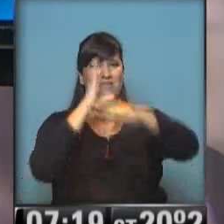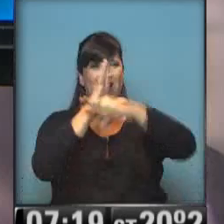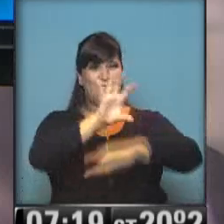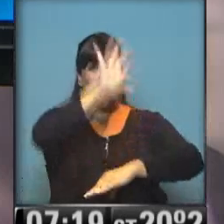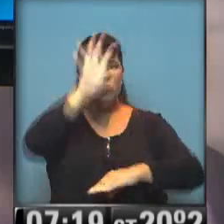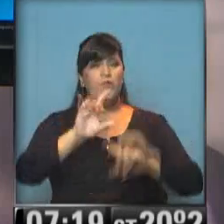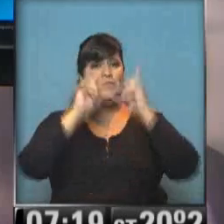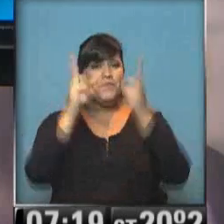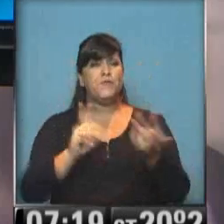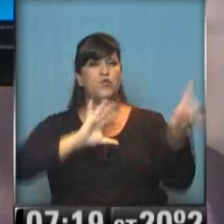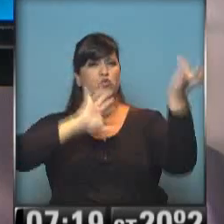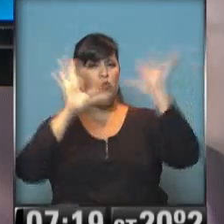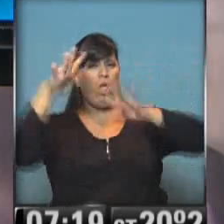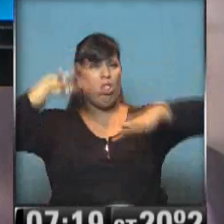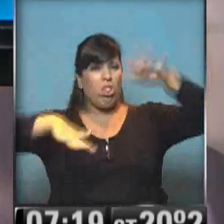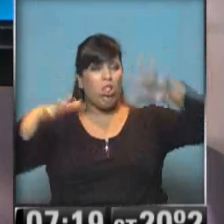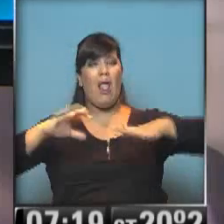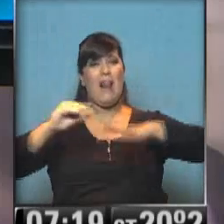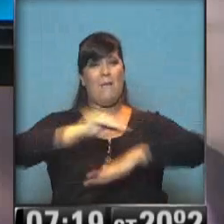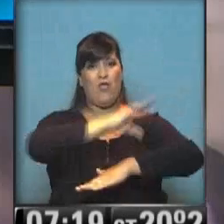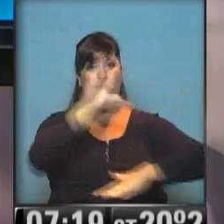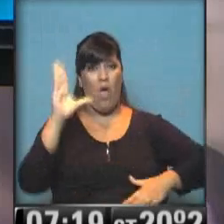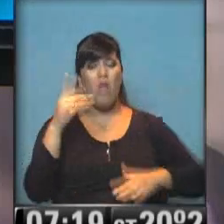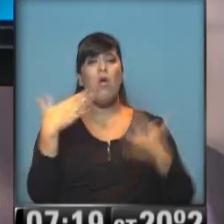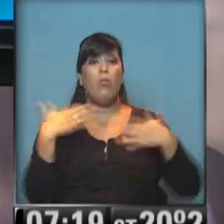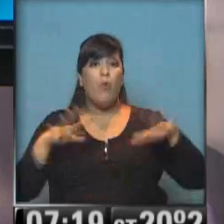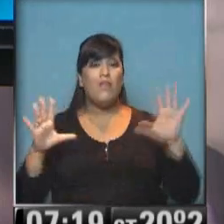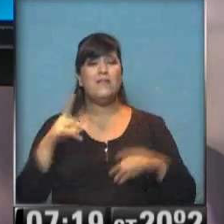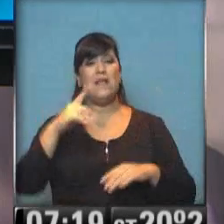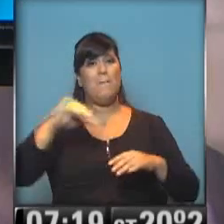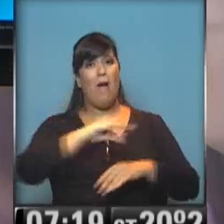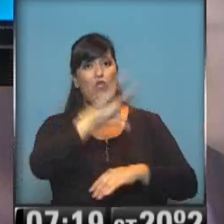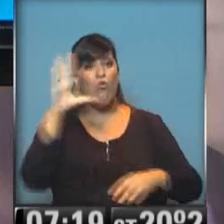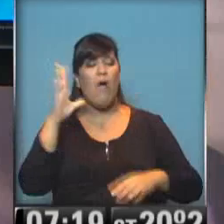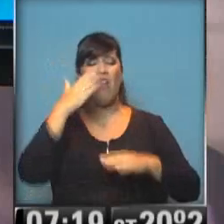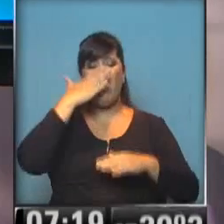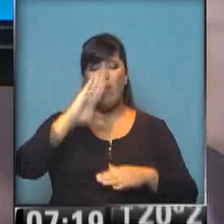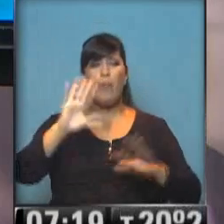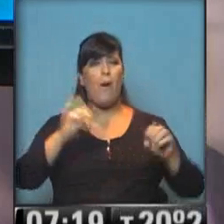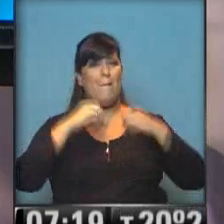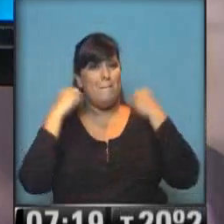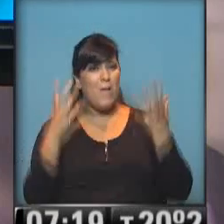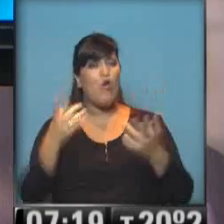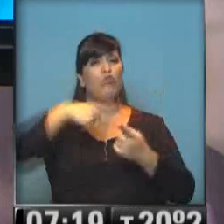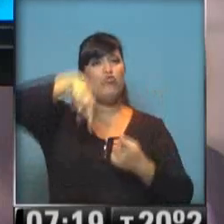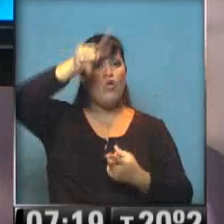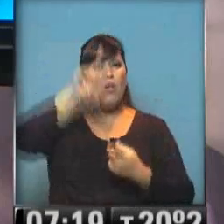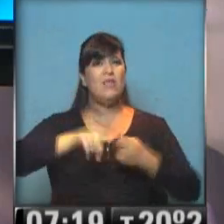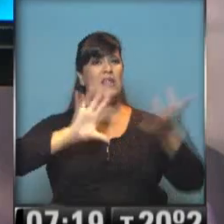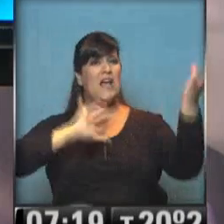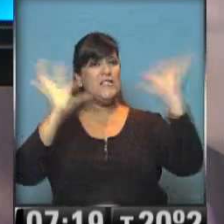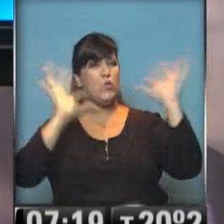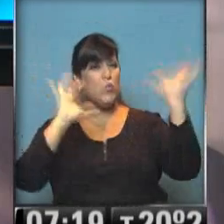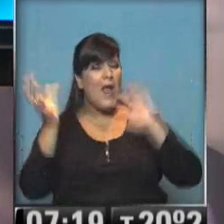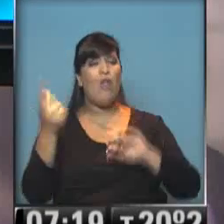genera nubosidad inestable, especialmente en la madrugada. Se pueden generar en la madrugada, luego mejora el tiempo, durante todo el día tendremos cielo parcialmente